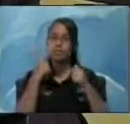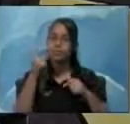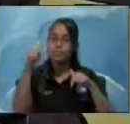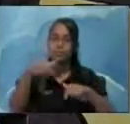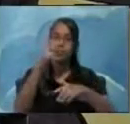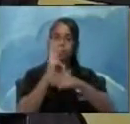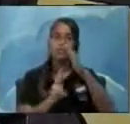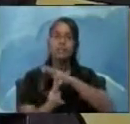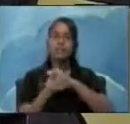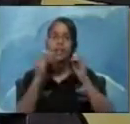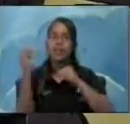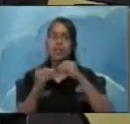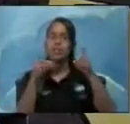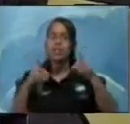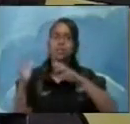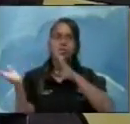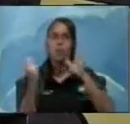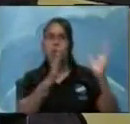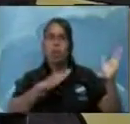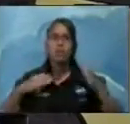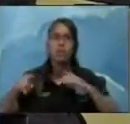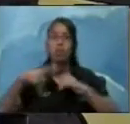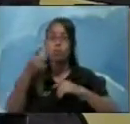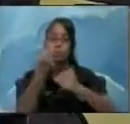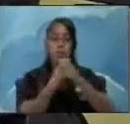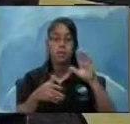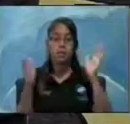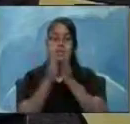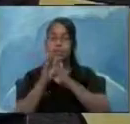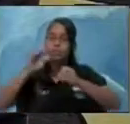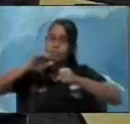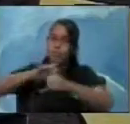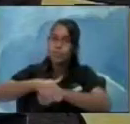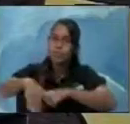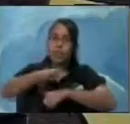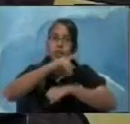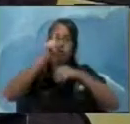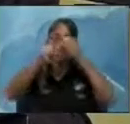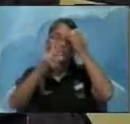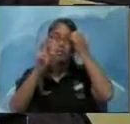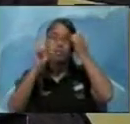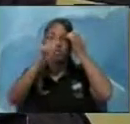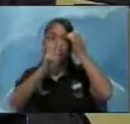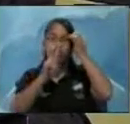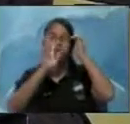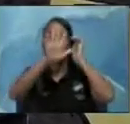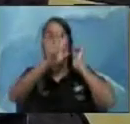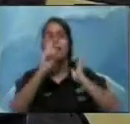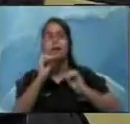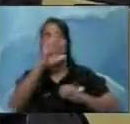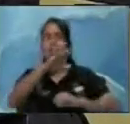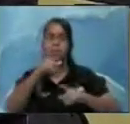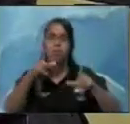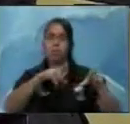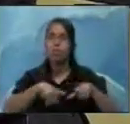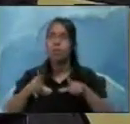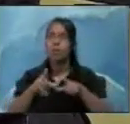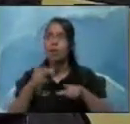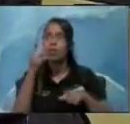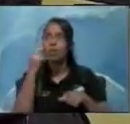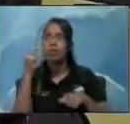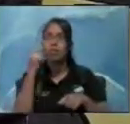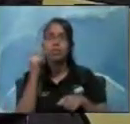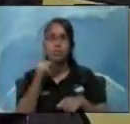que hecho este estruendo cuando el espíritu santo cayó sobre aquellos 120 que estaban en un aposento que acostumbramos oiga